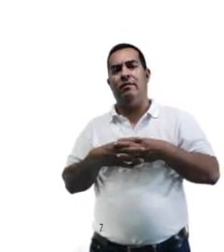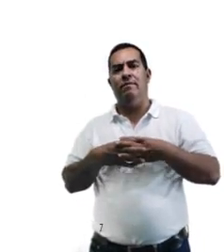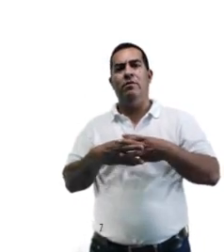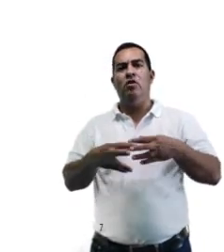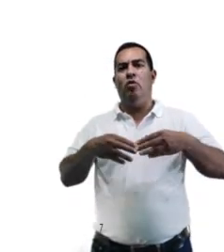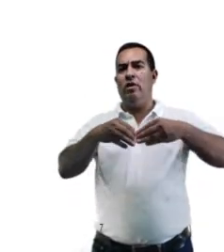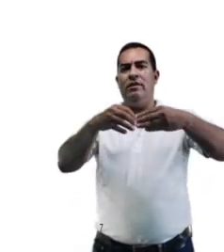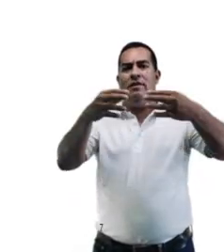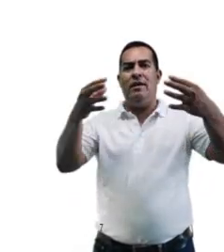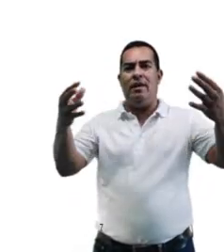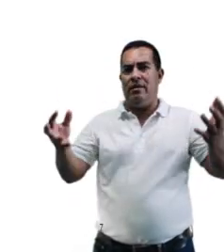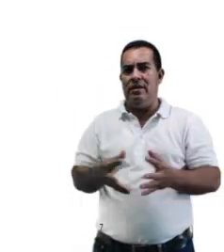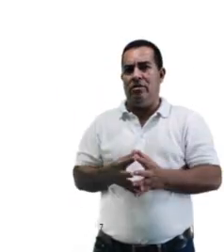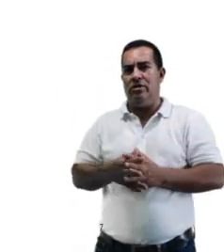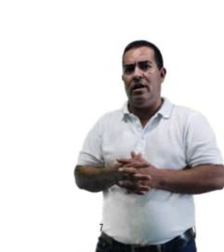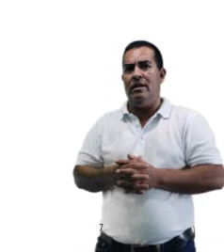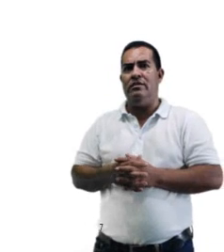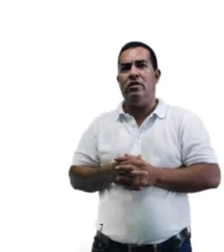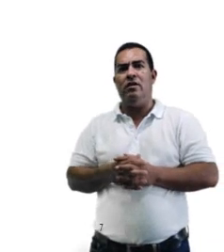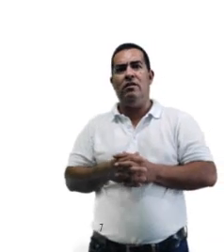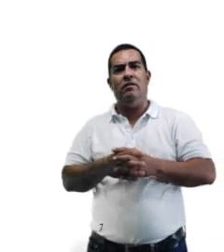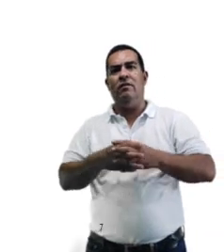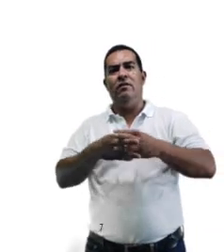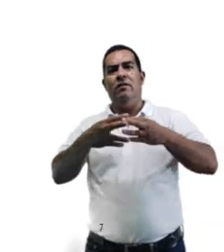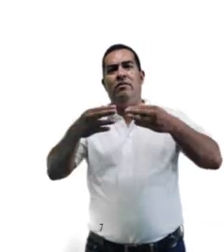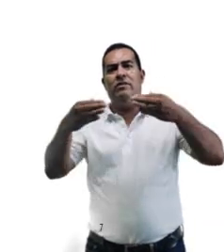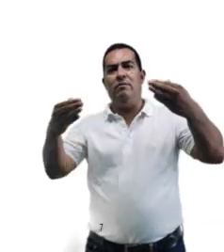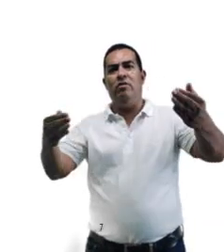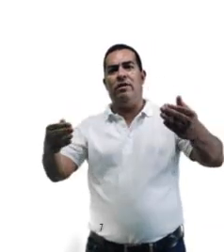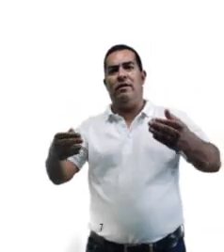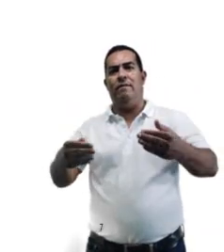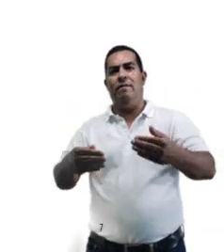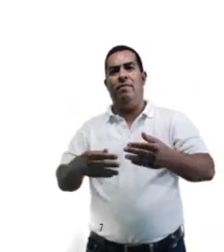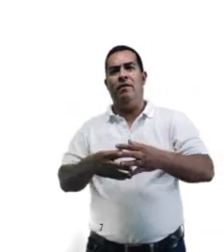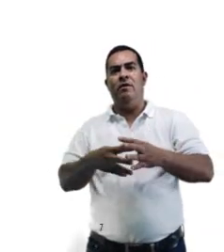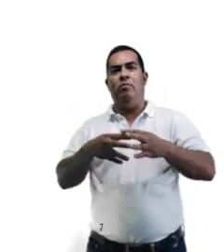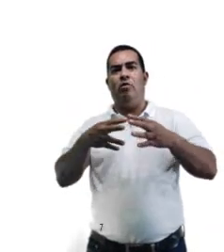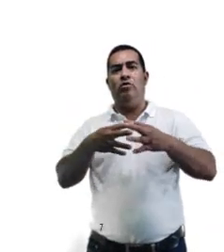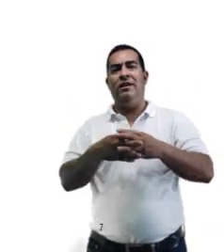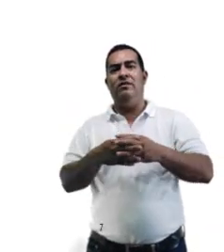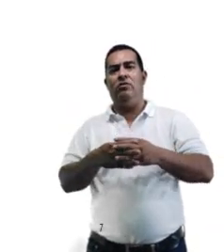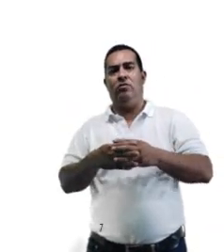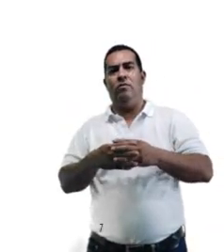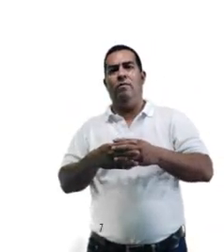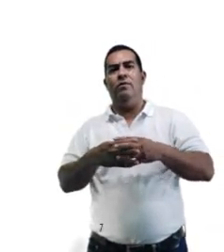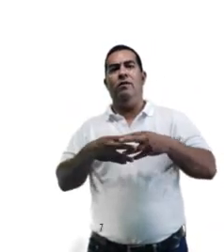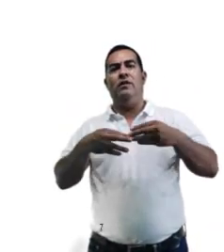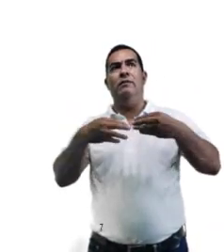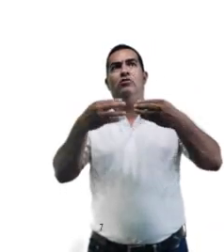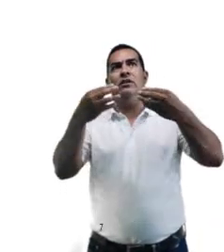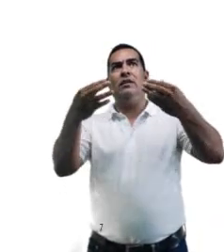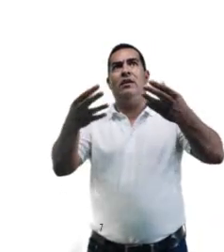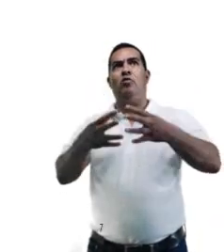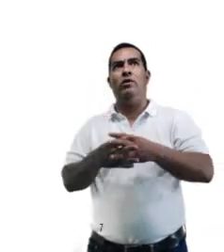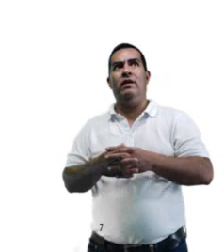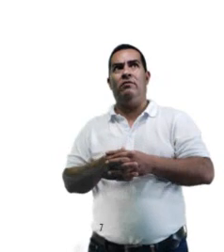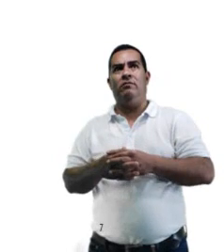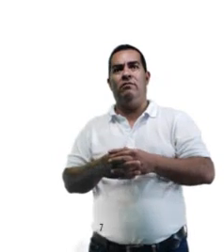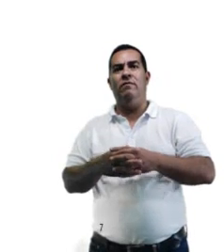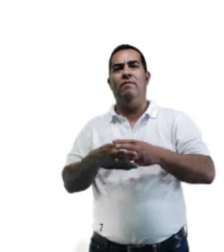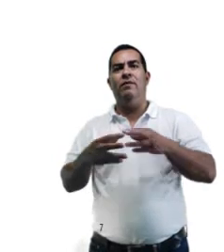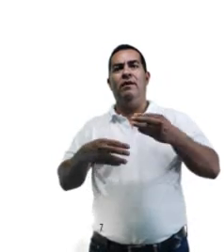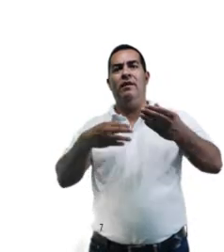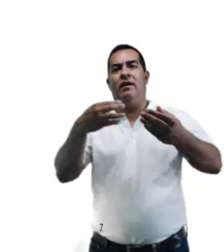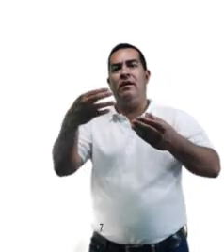personalidad. Hoy en día las redes sociales están de moda. Por lo tanto, tenemos que tener